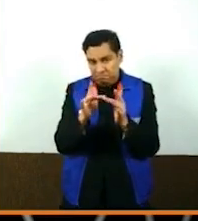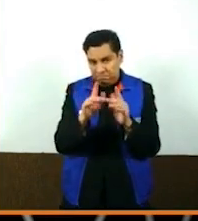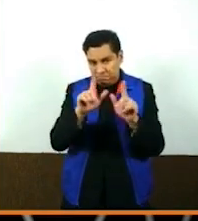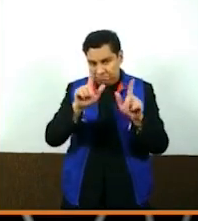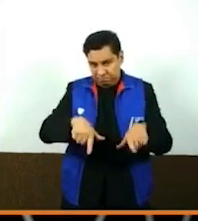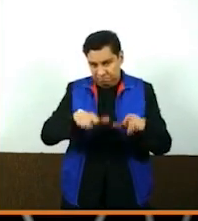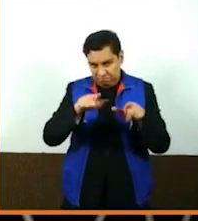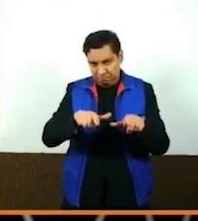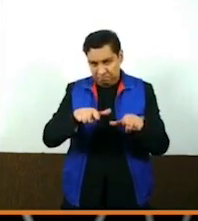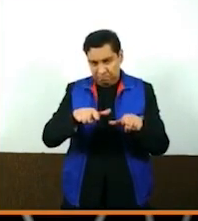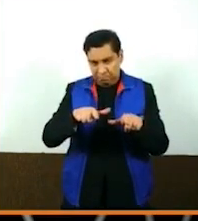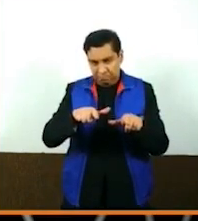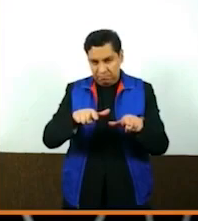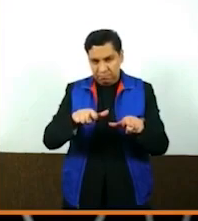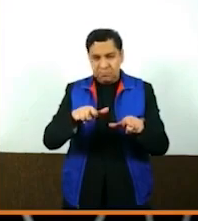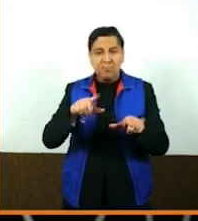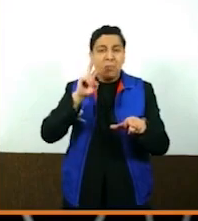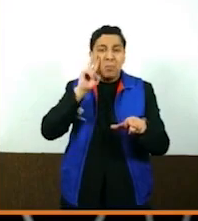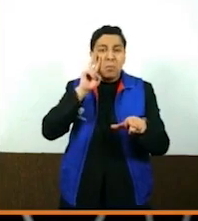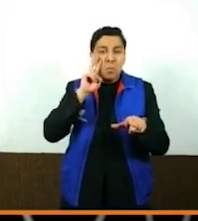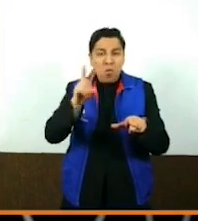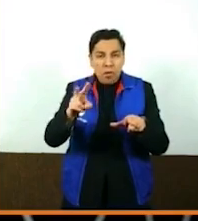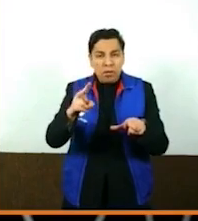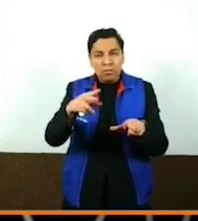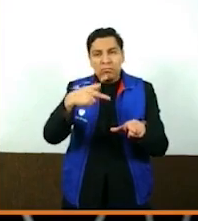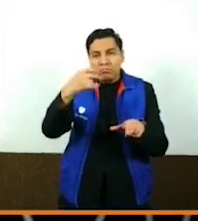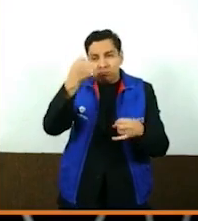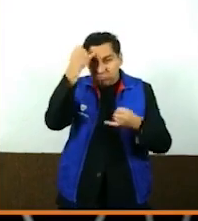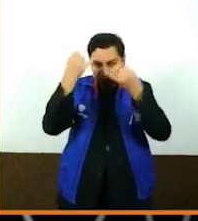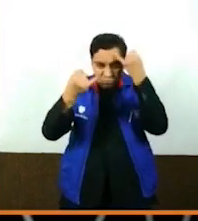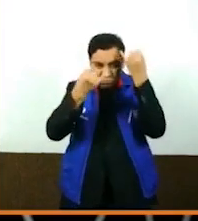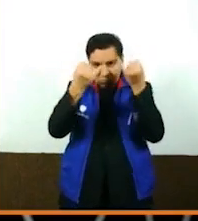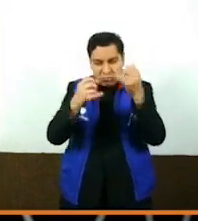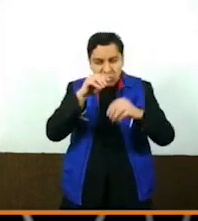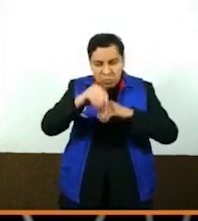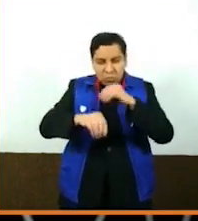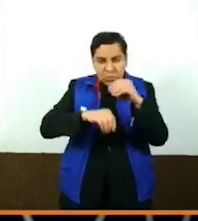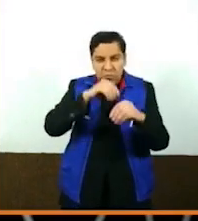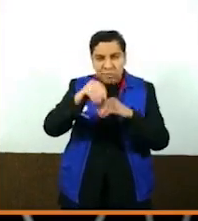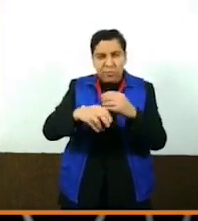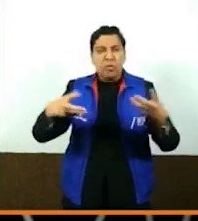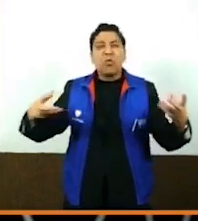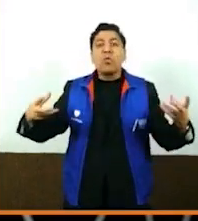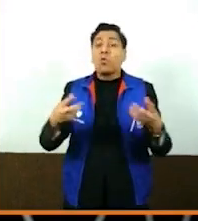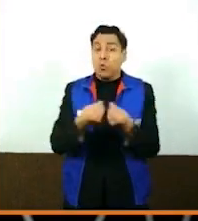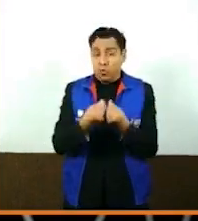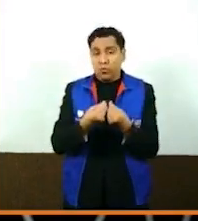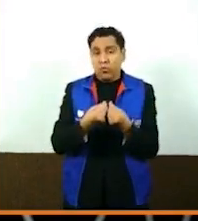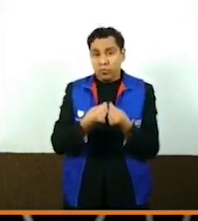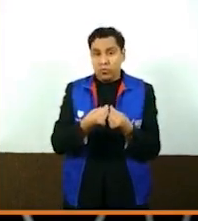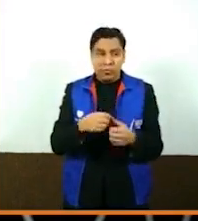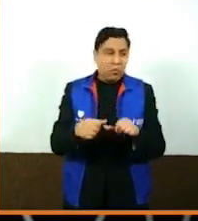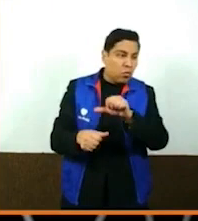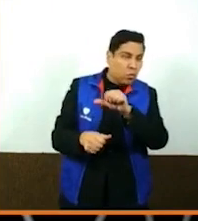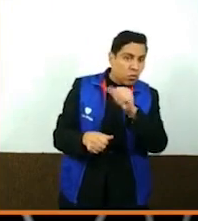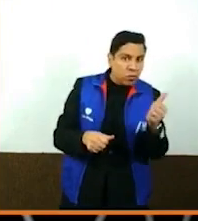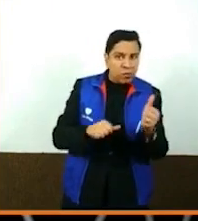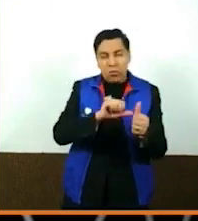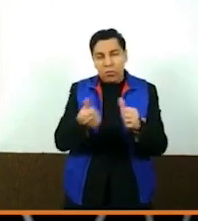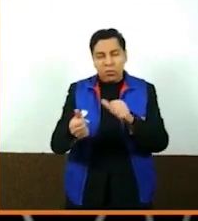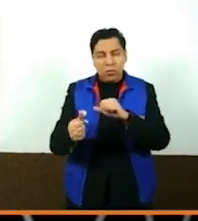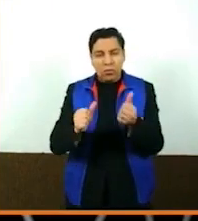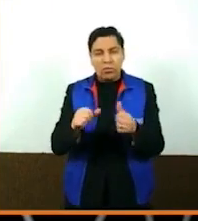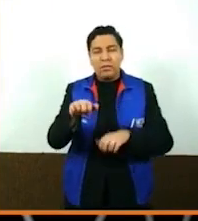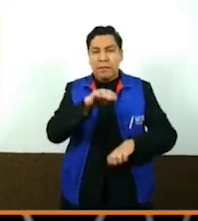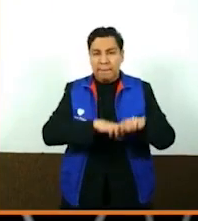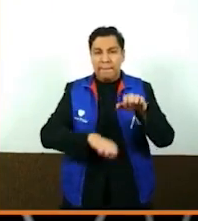web y puedan aportar con sus acciones, o si no, puedan consultar las acciones que otras empresas están realizando.